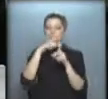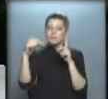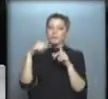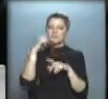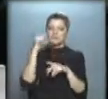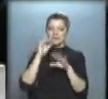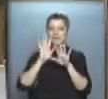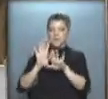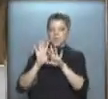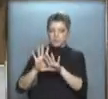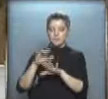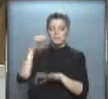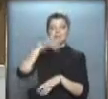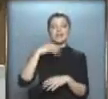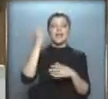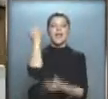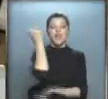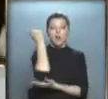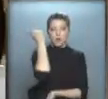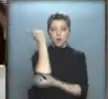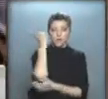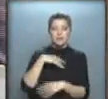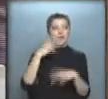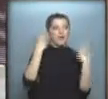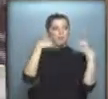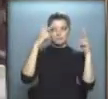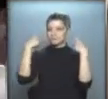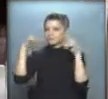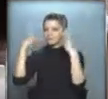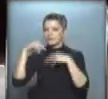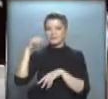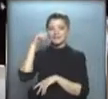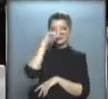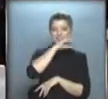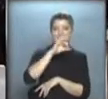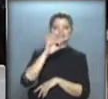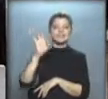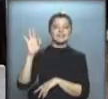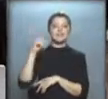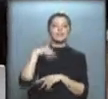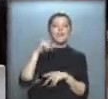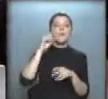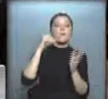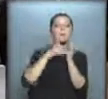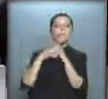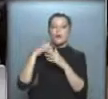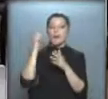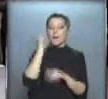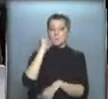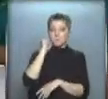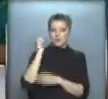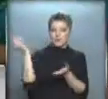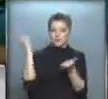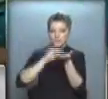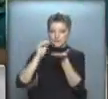economías regionales recibieron una inyección de ingresos turísticos por 700 millones de pesos a pesar de un público más cuidadoso